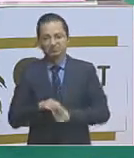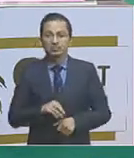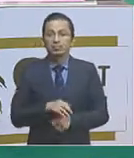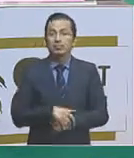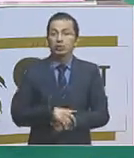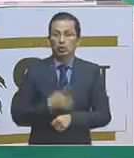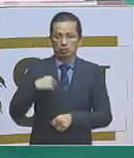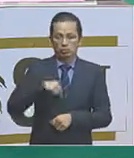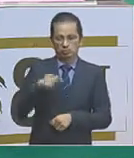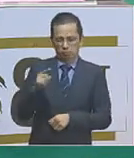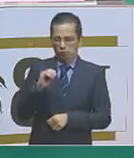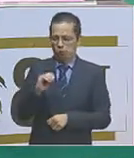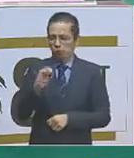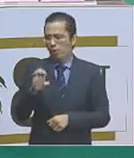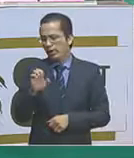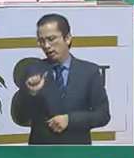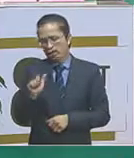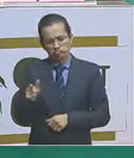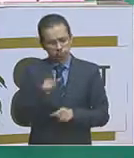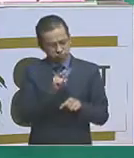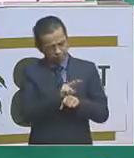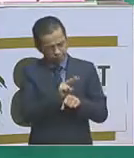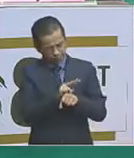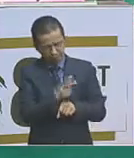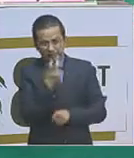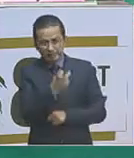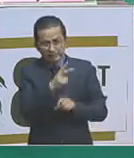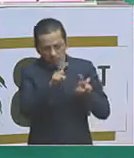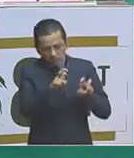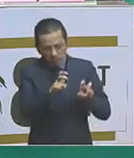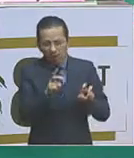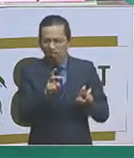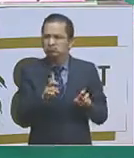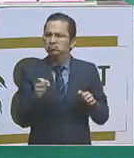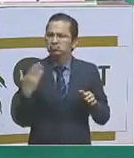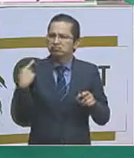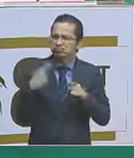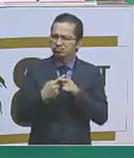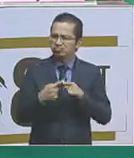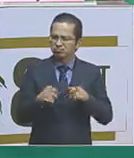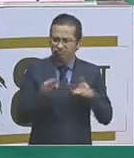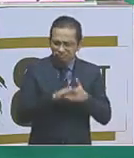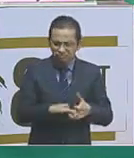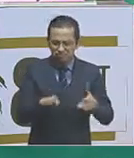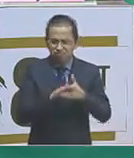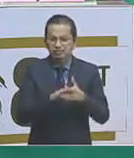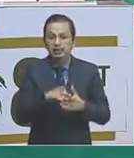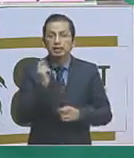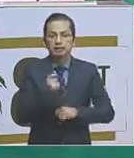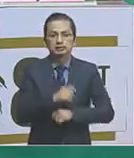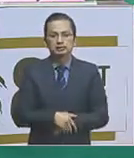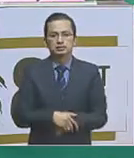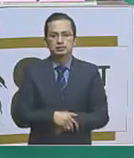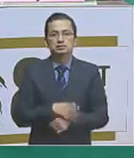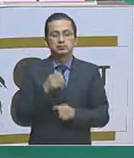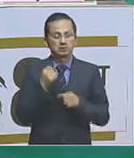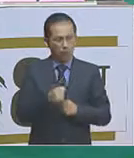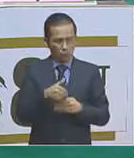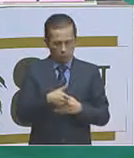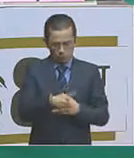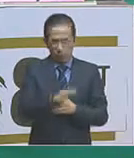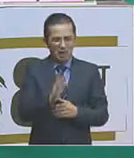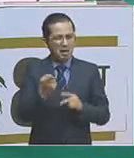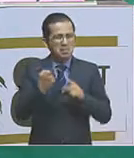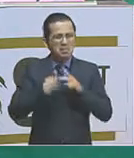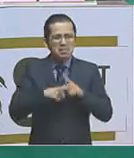observación electoral de la oea con mayor frecuencia en los últimos años es que vamos a entrar en un ciclo muy profundo y muy